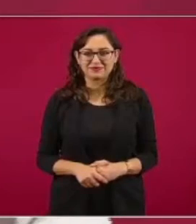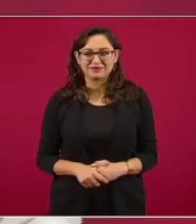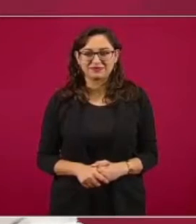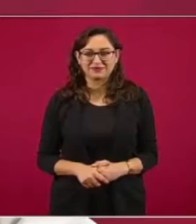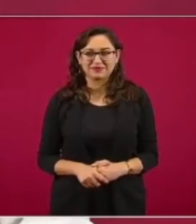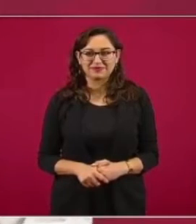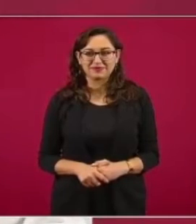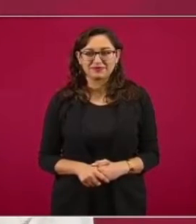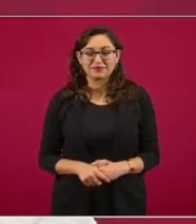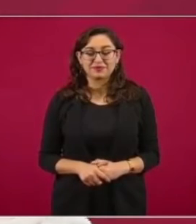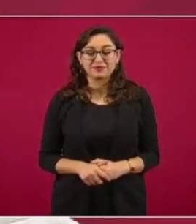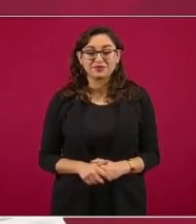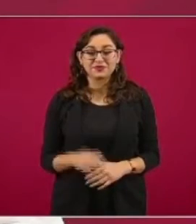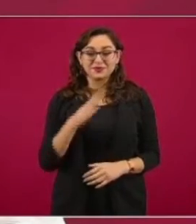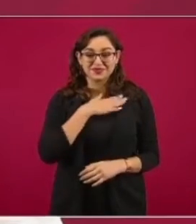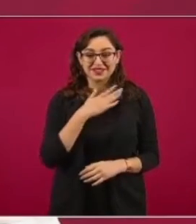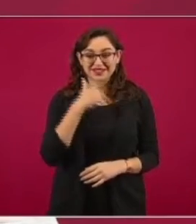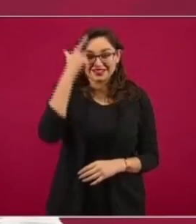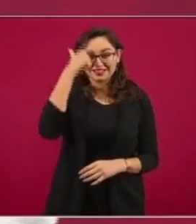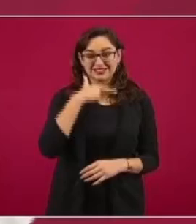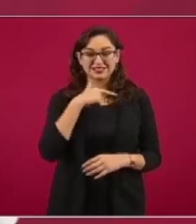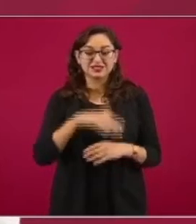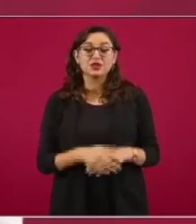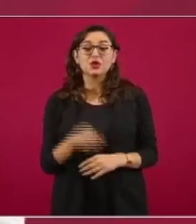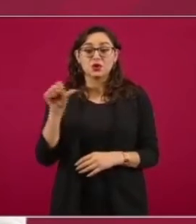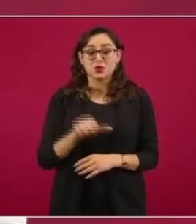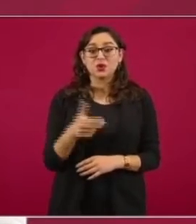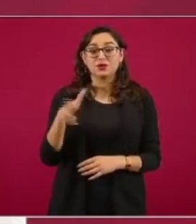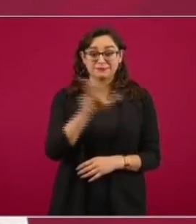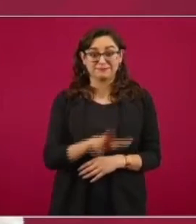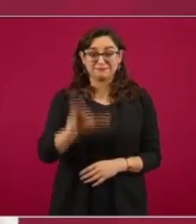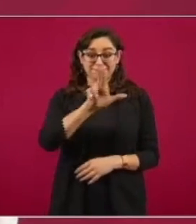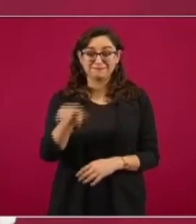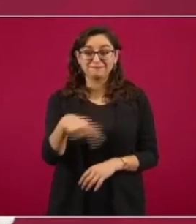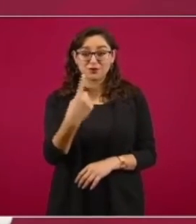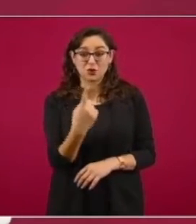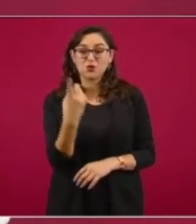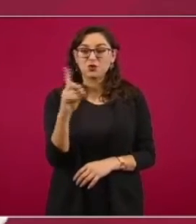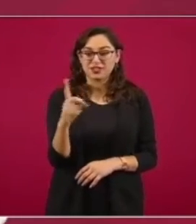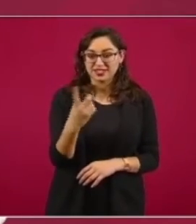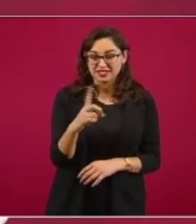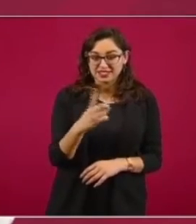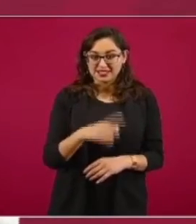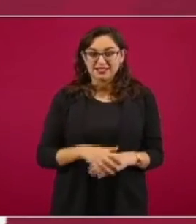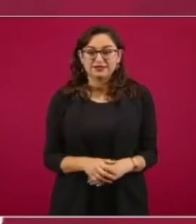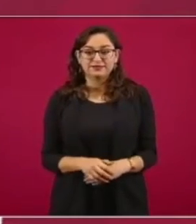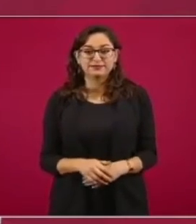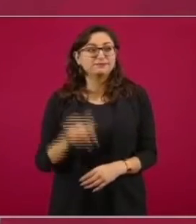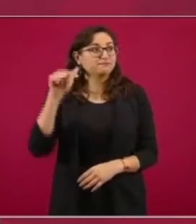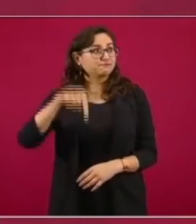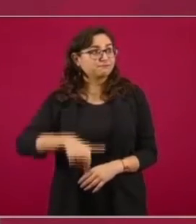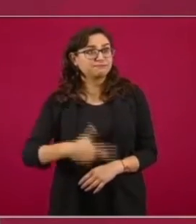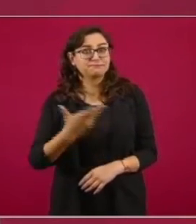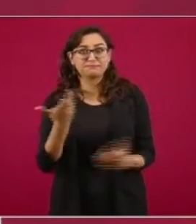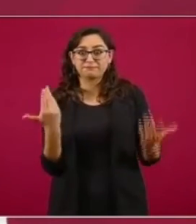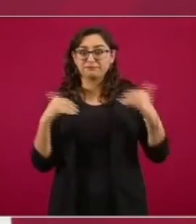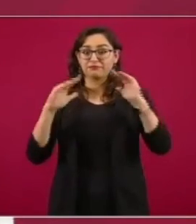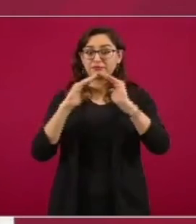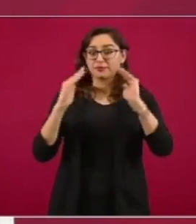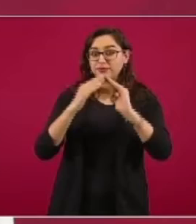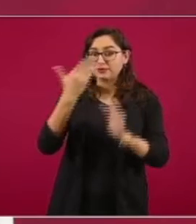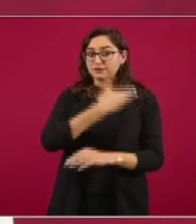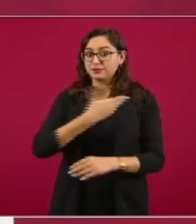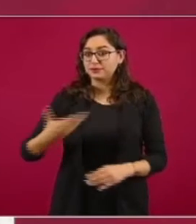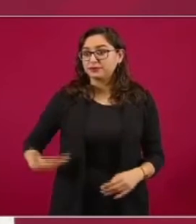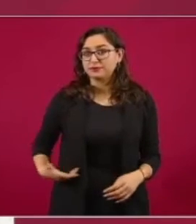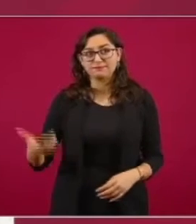Muy buenas noches. Hoy es martes 1 de diciembre. Estamos en el Palacio Nacional de México, en la Ciudad de